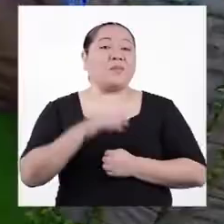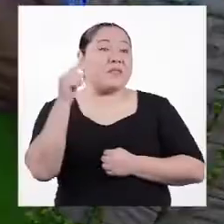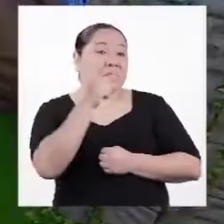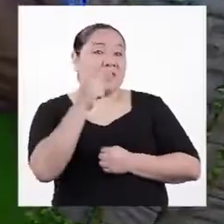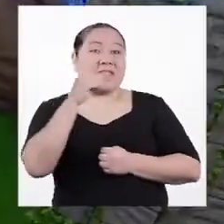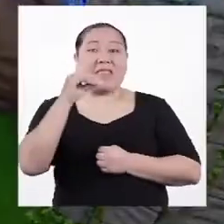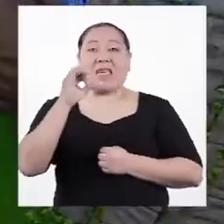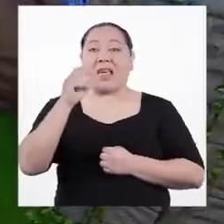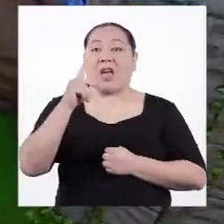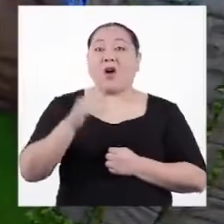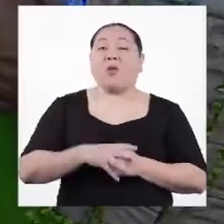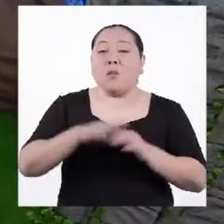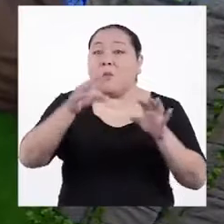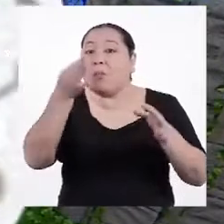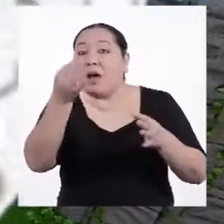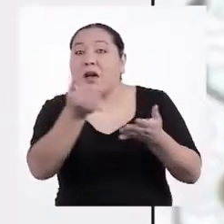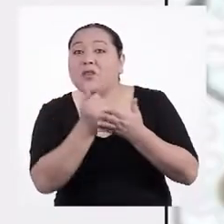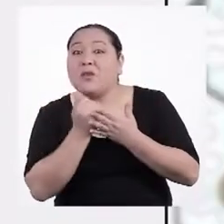ayudar. ¿Verdad,